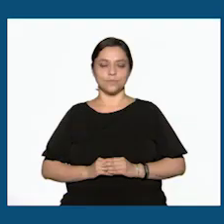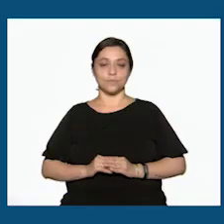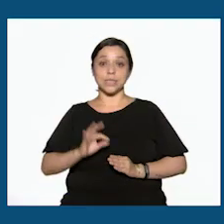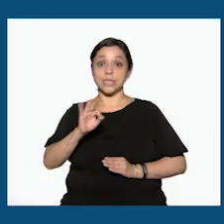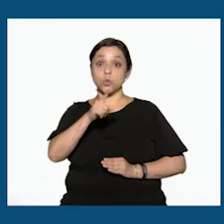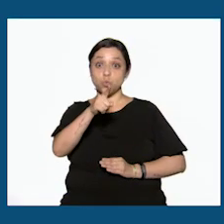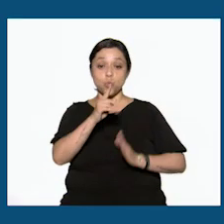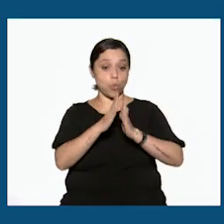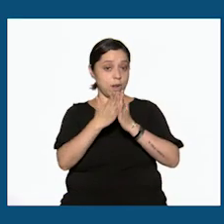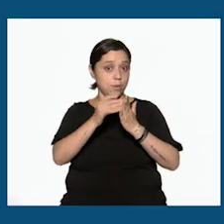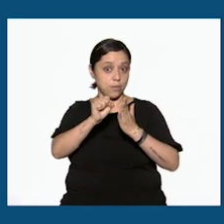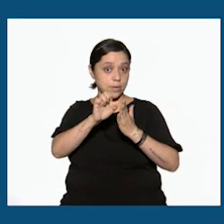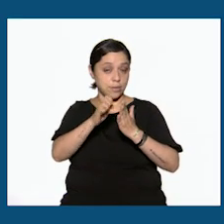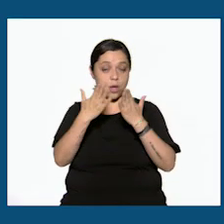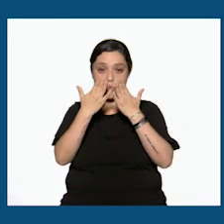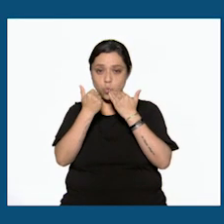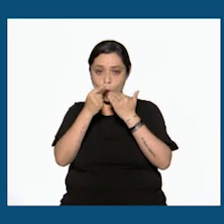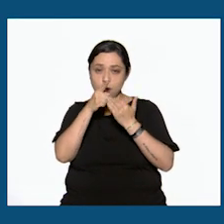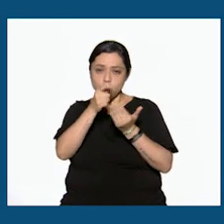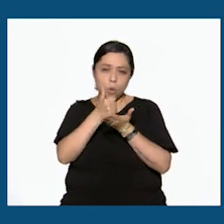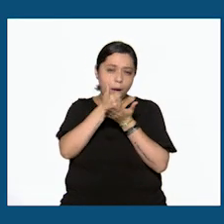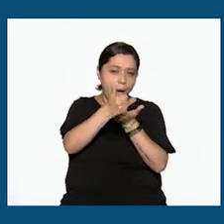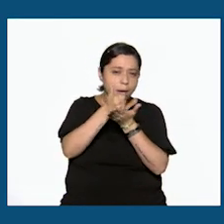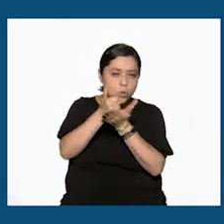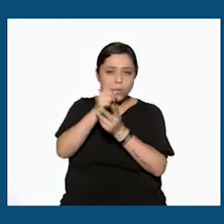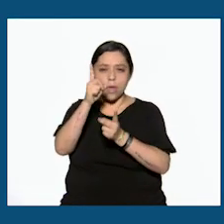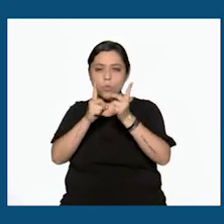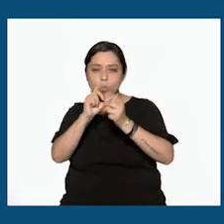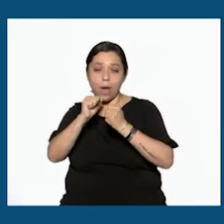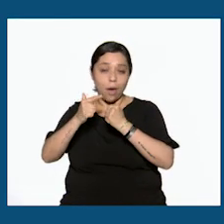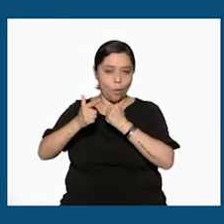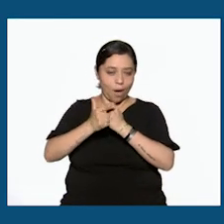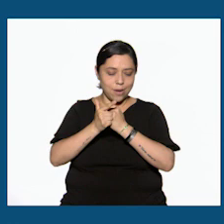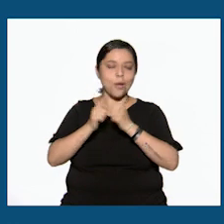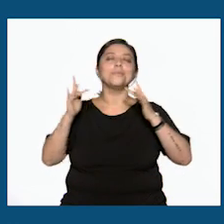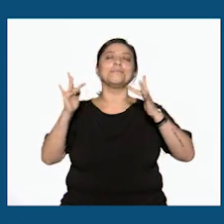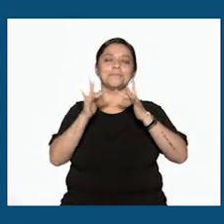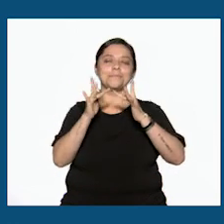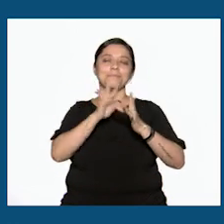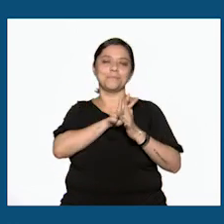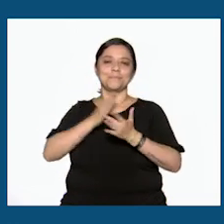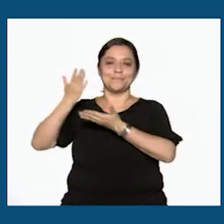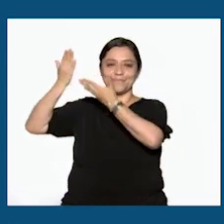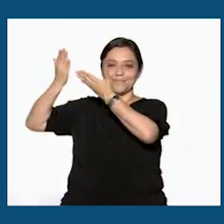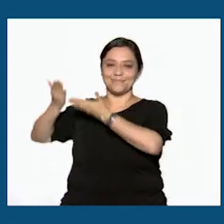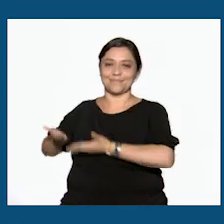Si no tienes el libro de texto o necesitas ayuda para responder las preguntas, contáctanos.